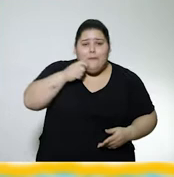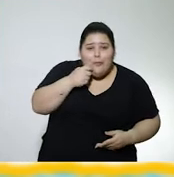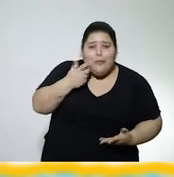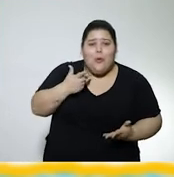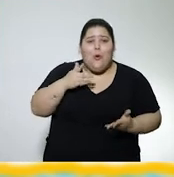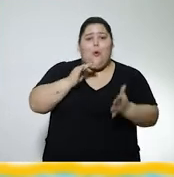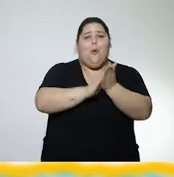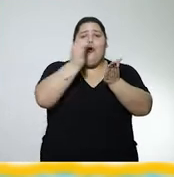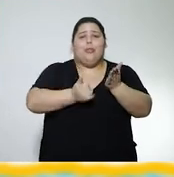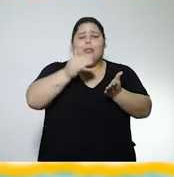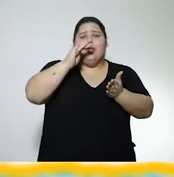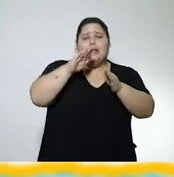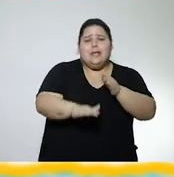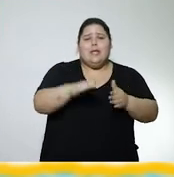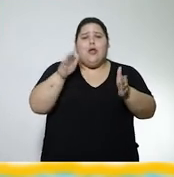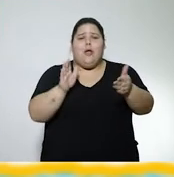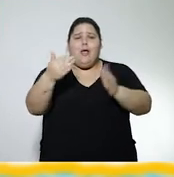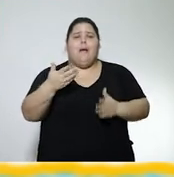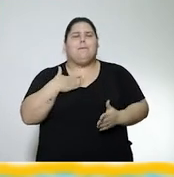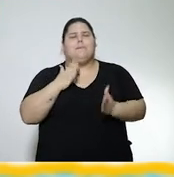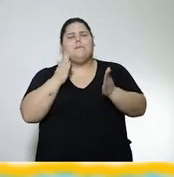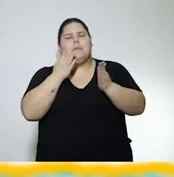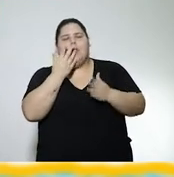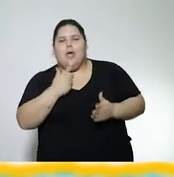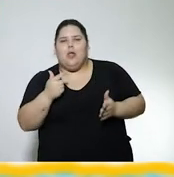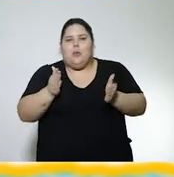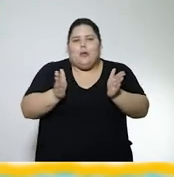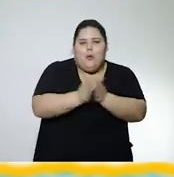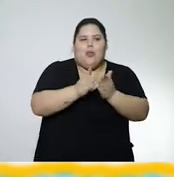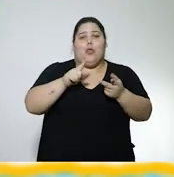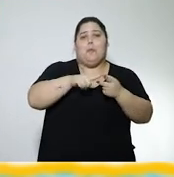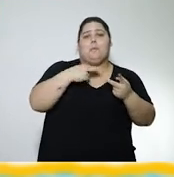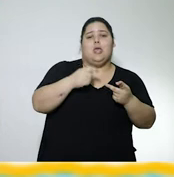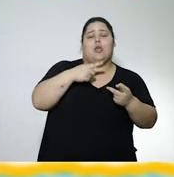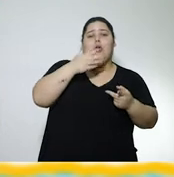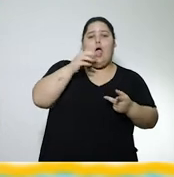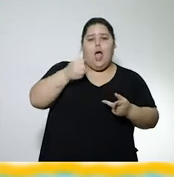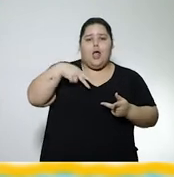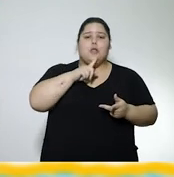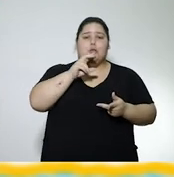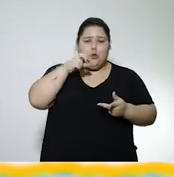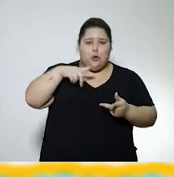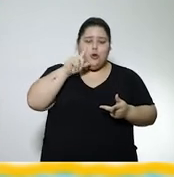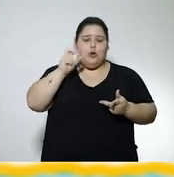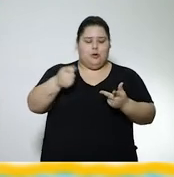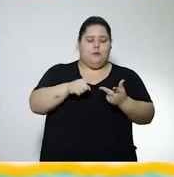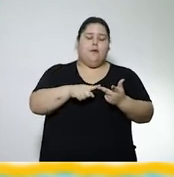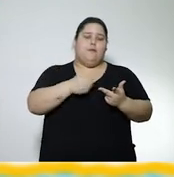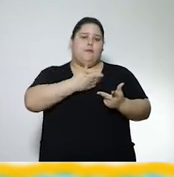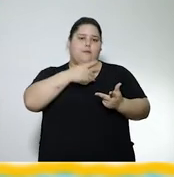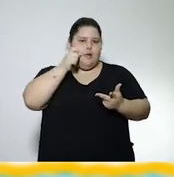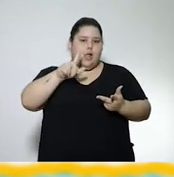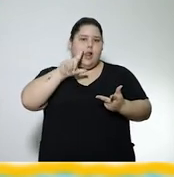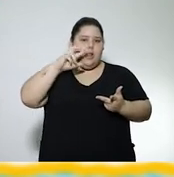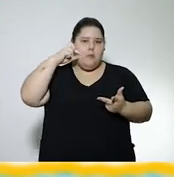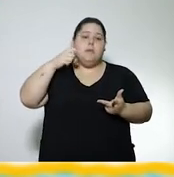qué les pareció el niño caja. A mí me encantó hacerla con mis gurises, con Antonio y con Felipe. Justamente,